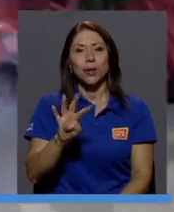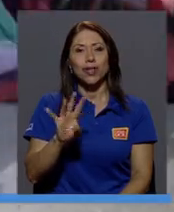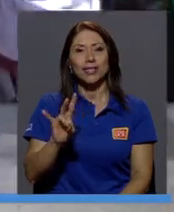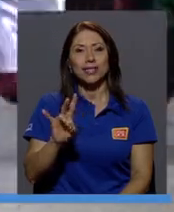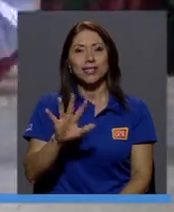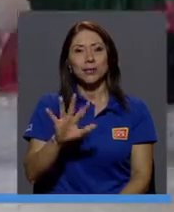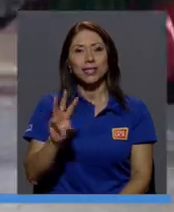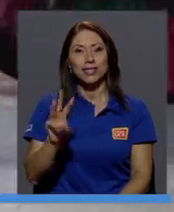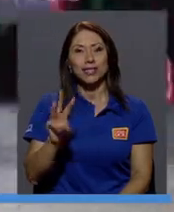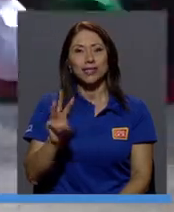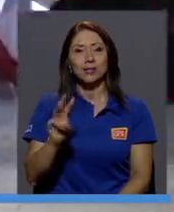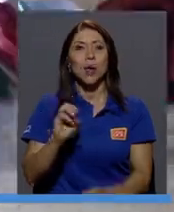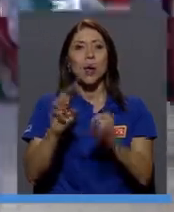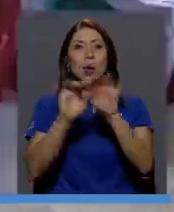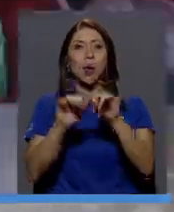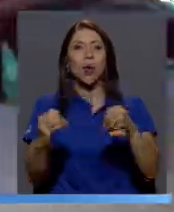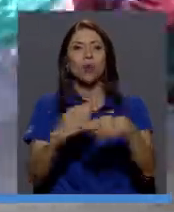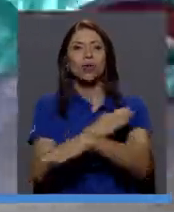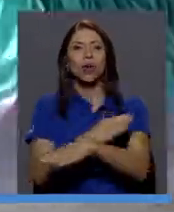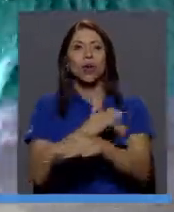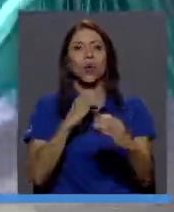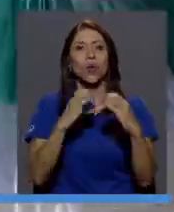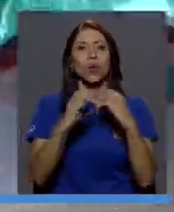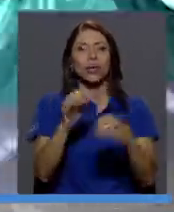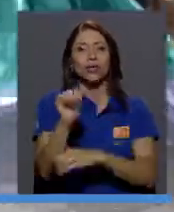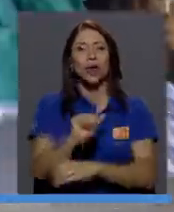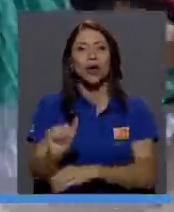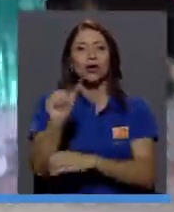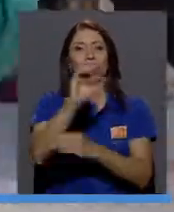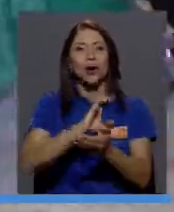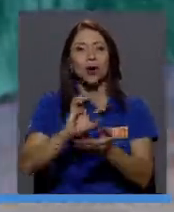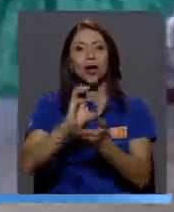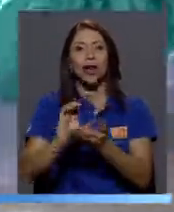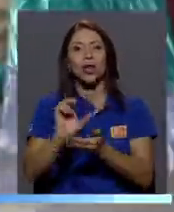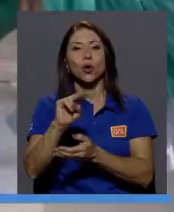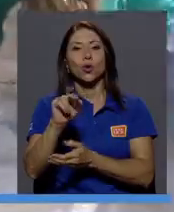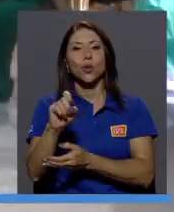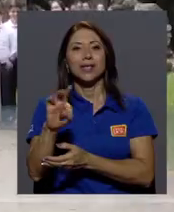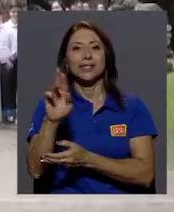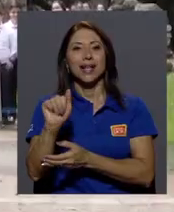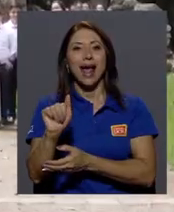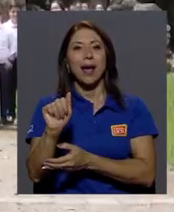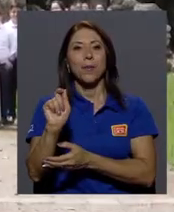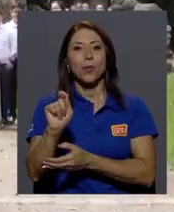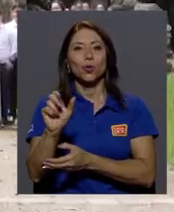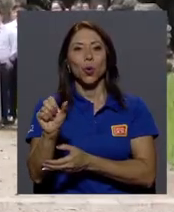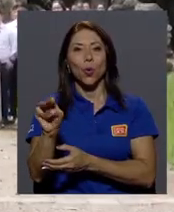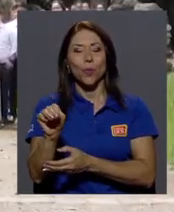8820-4756 o al correo comunicación@colegionuestra.com.